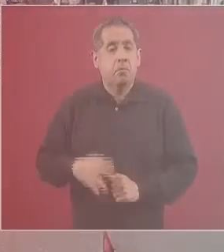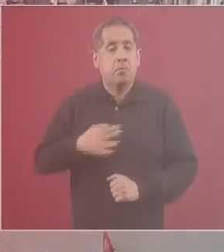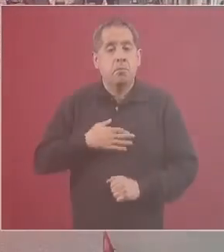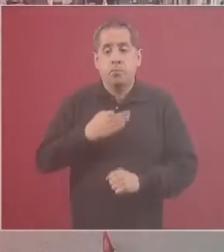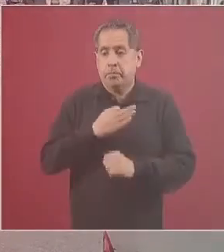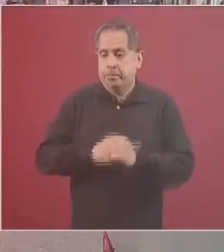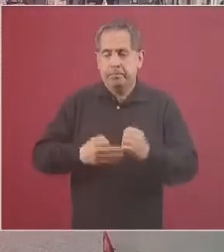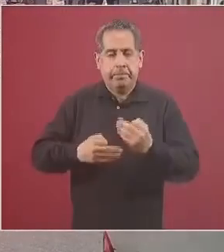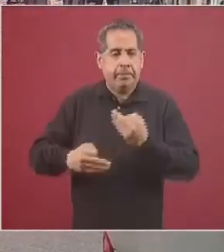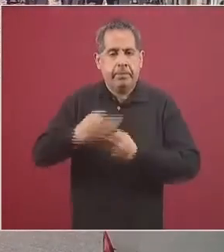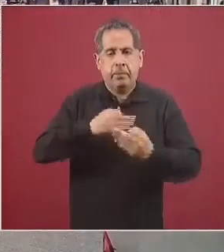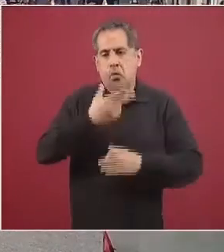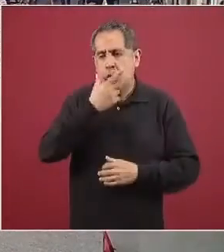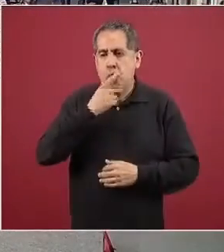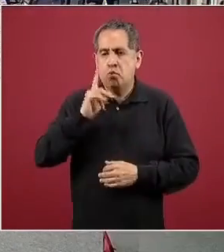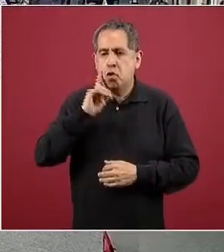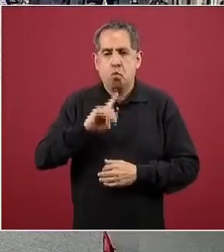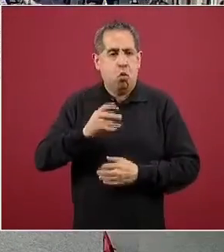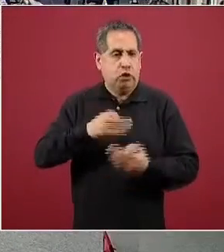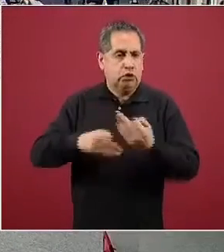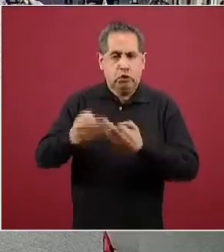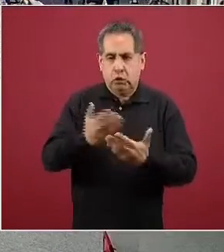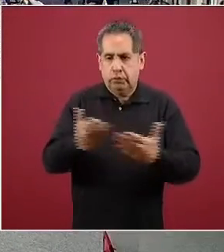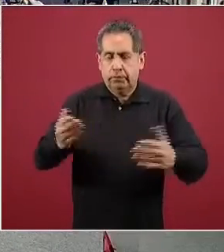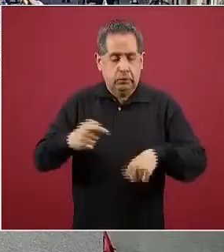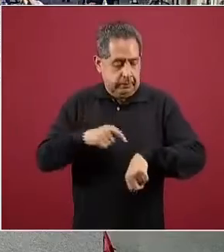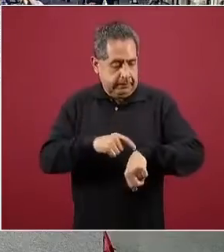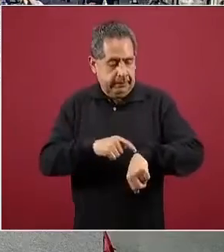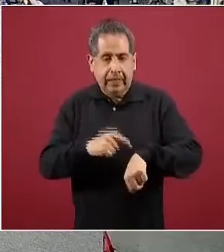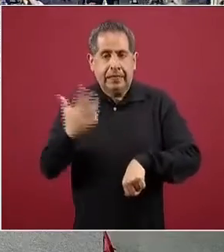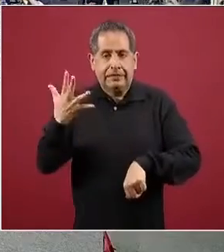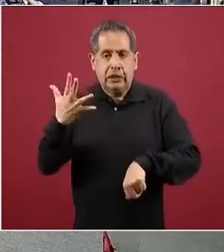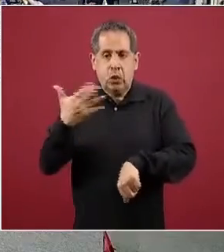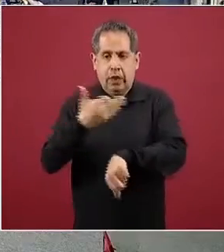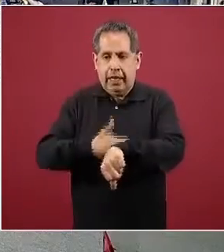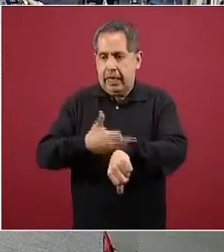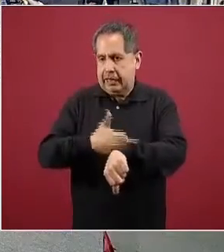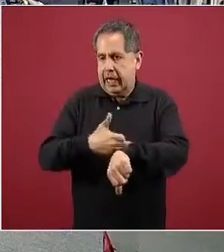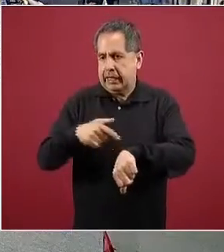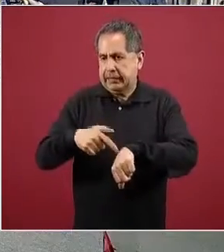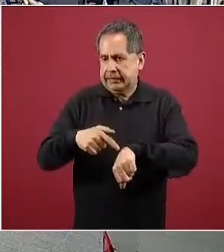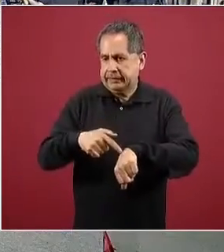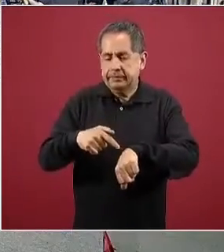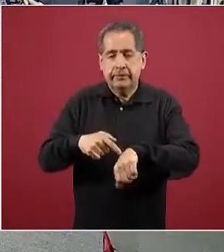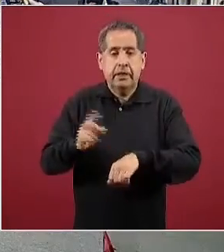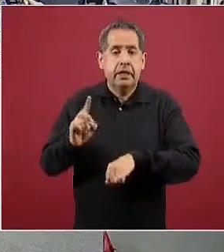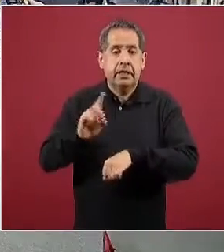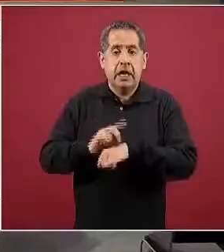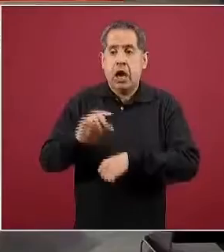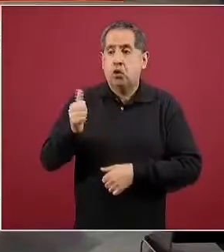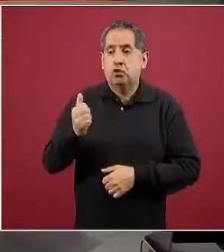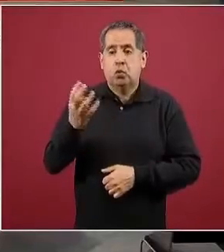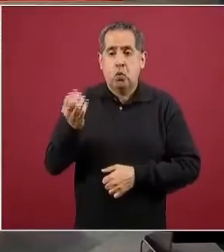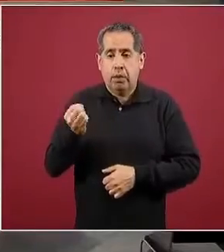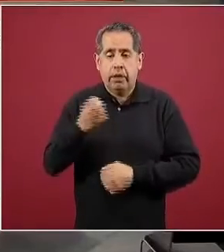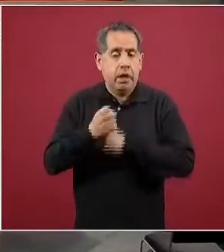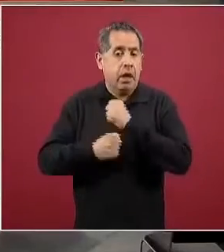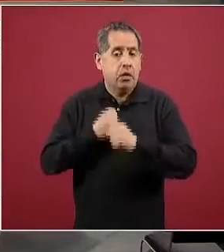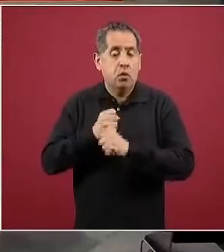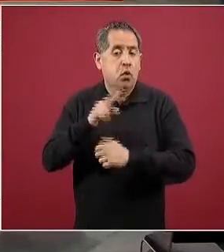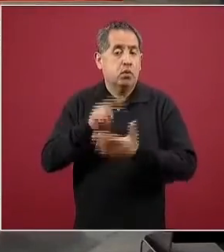Buenas tardes a todas y a todos. Son las 5 de la tarde del domingo 9 de agosto de